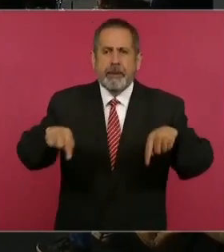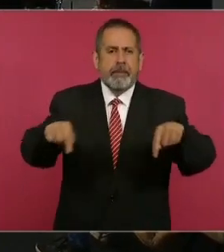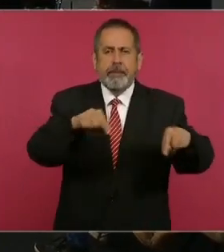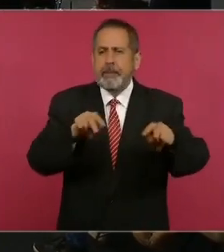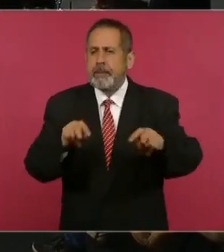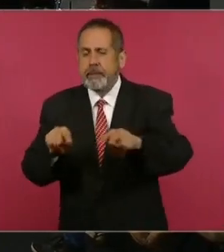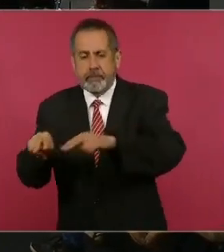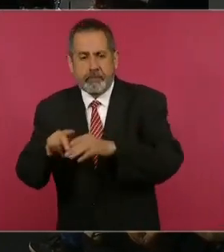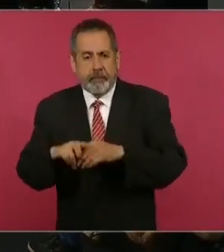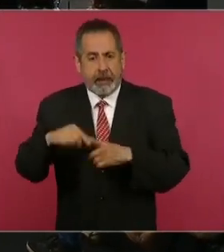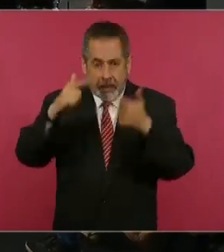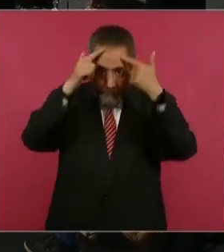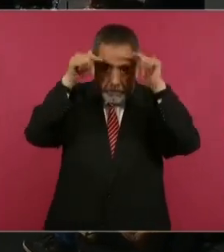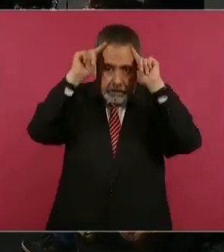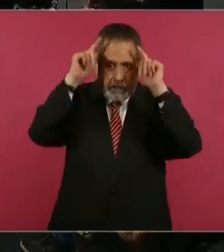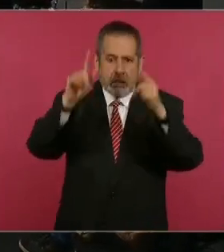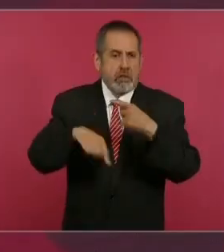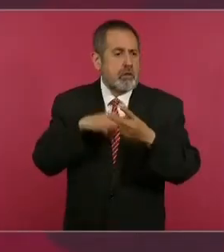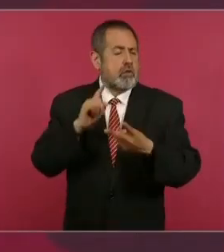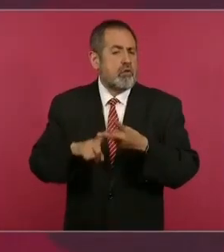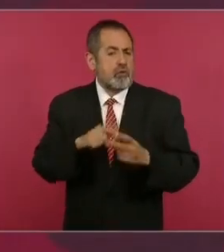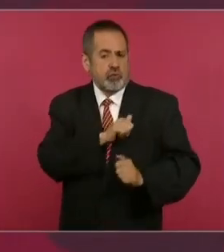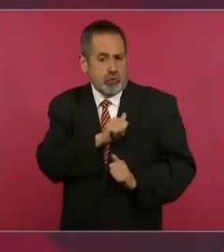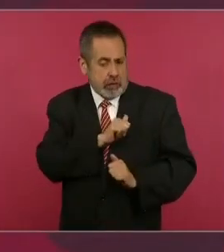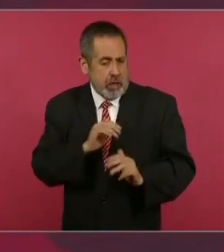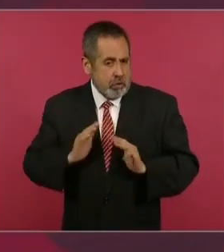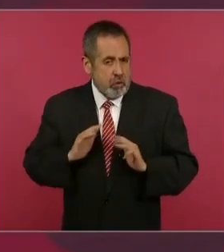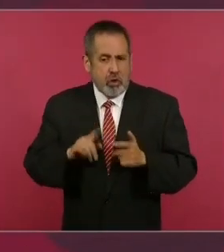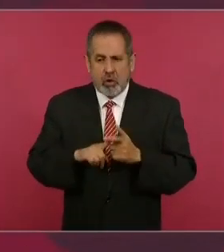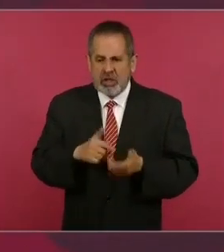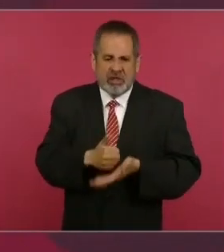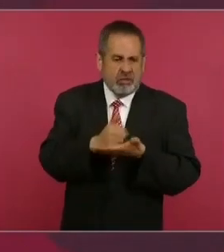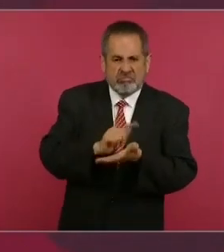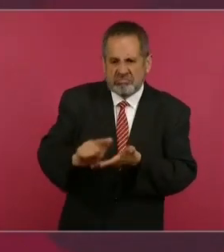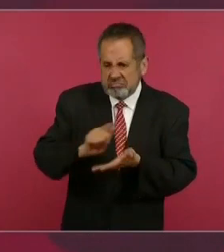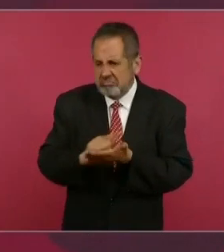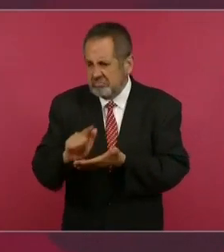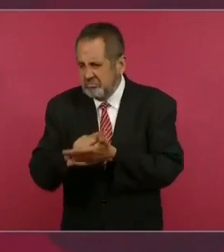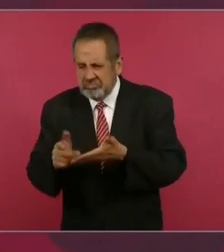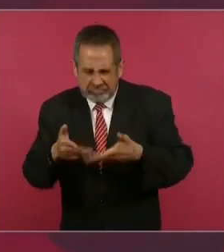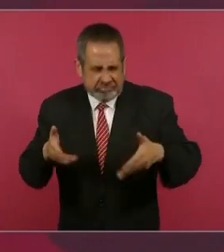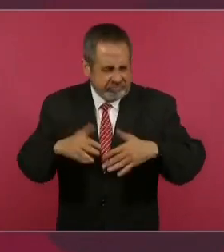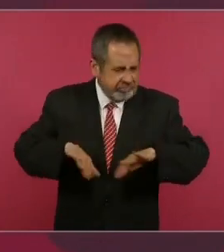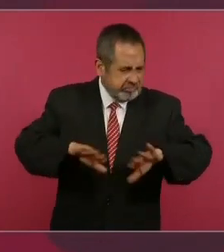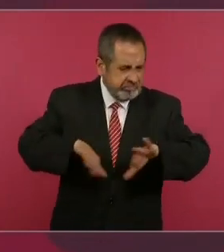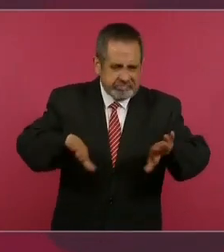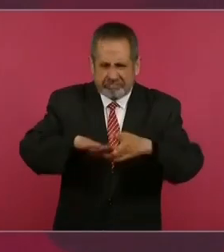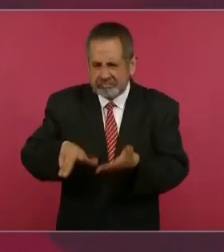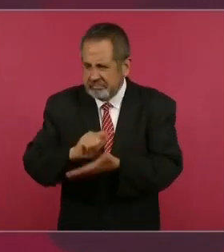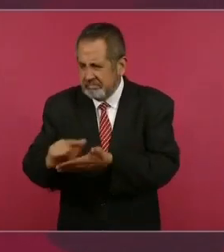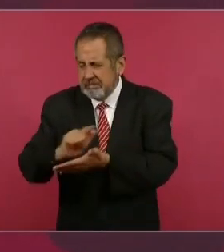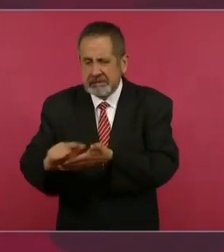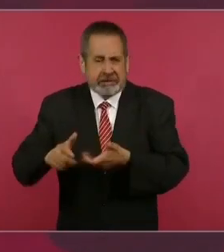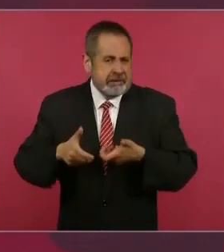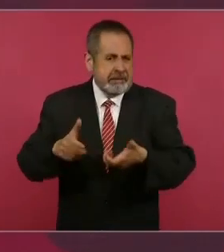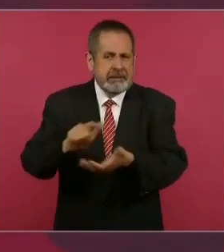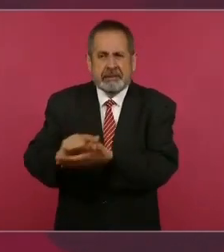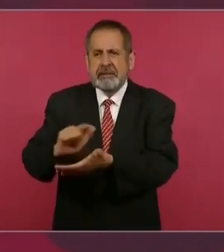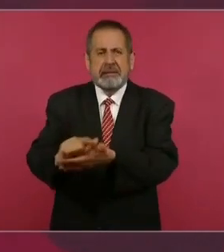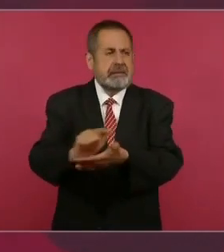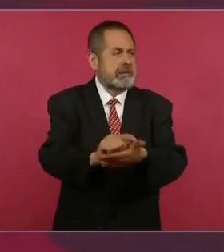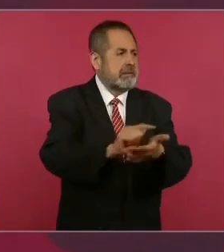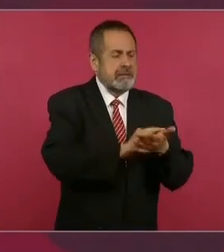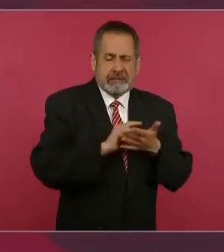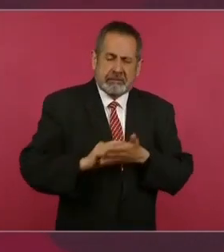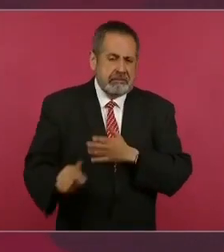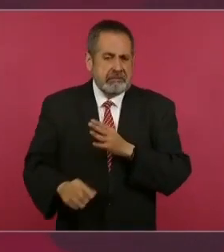marinos, soldados, ayudando en limpieza de las calles,